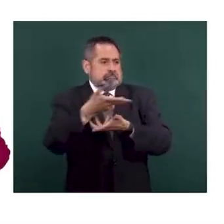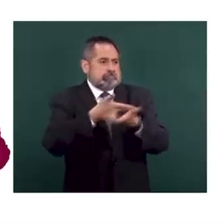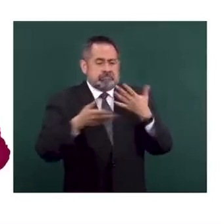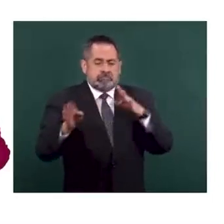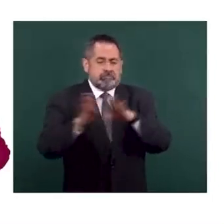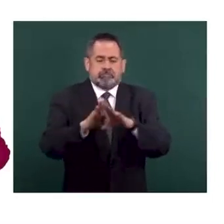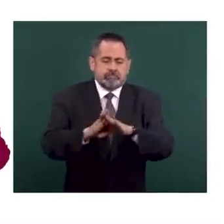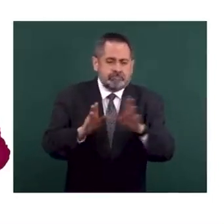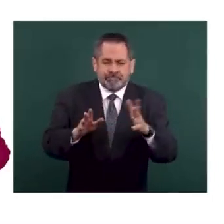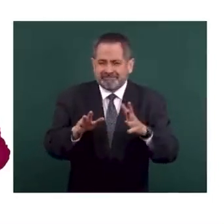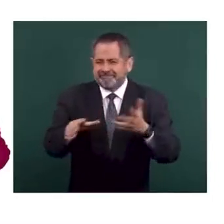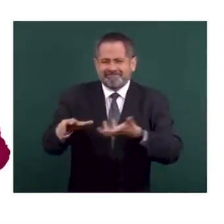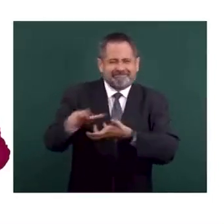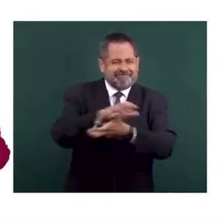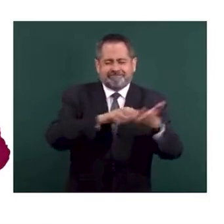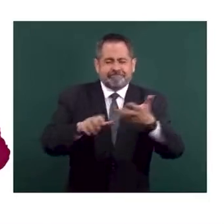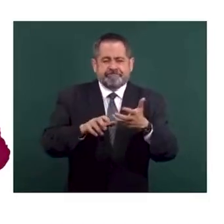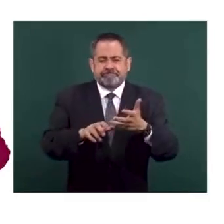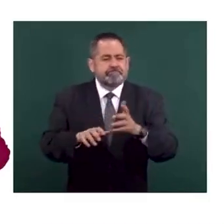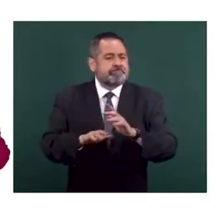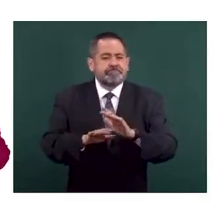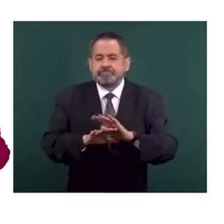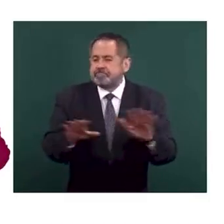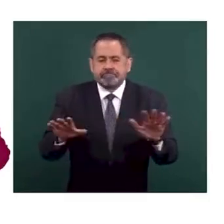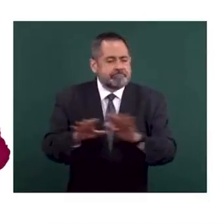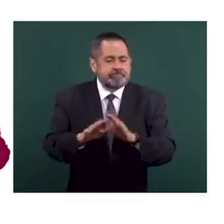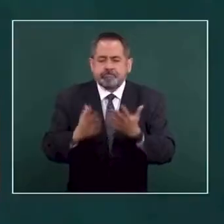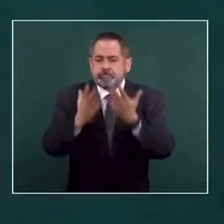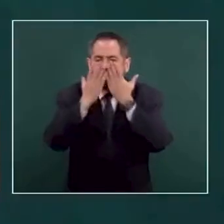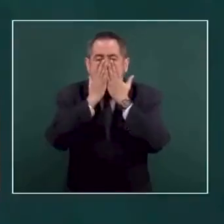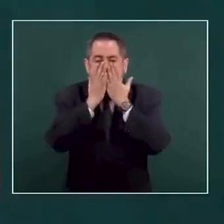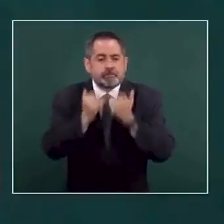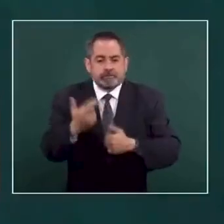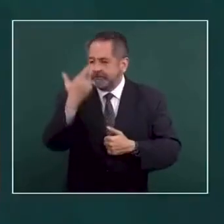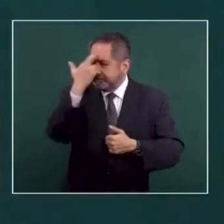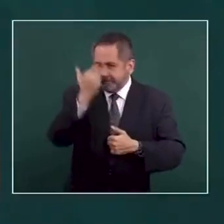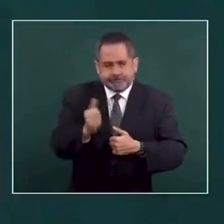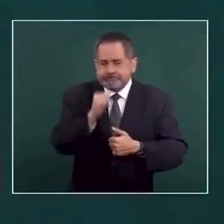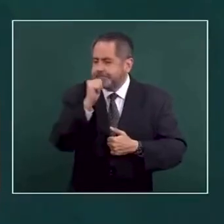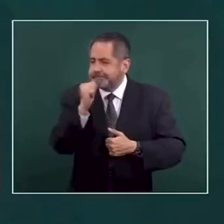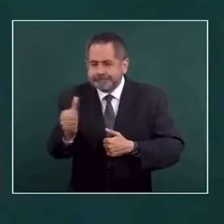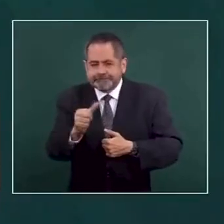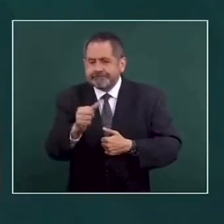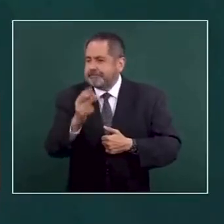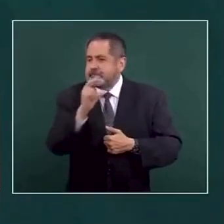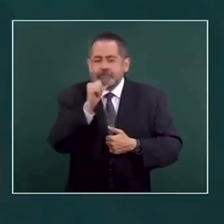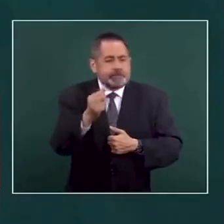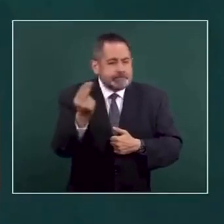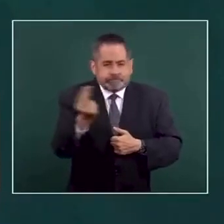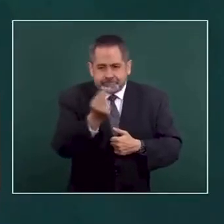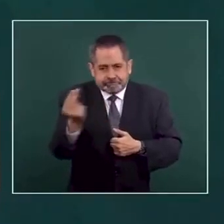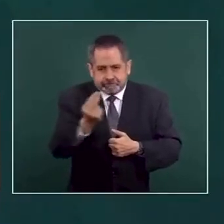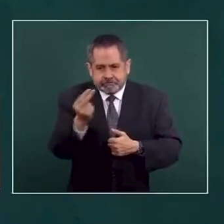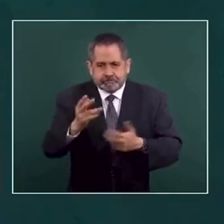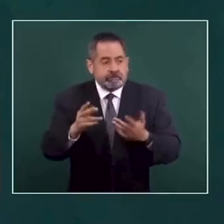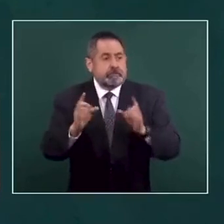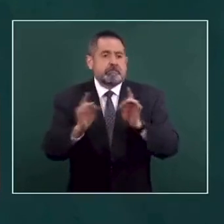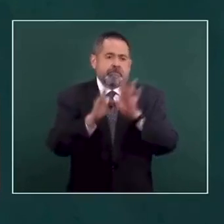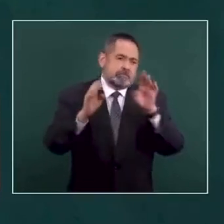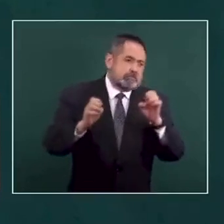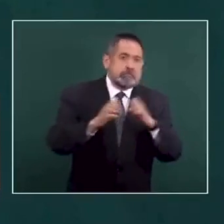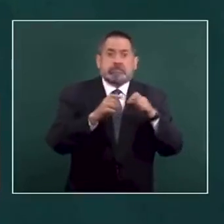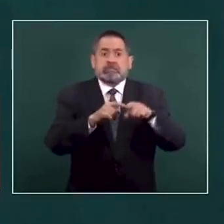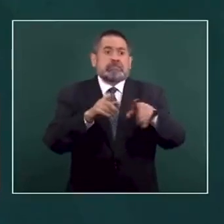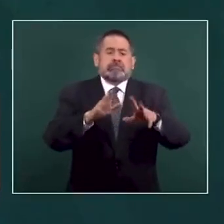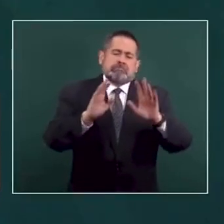social de los pueblos, no tienen ningún sustento científico. Son medidas efectistas, son medidas